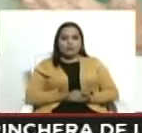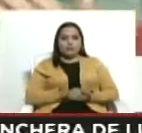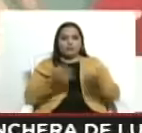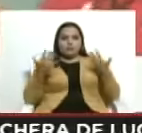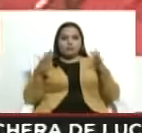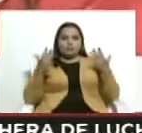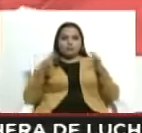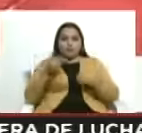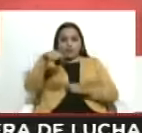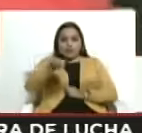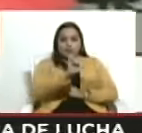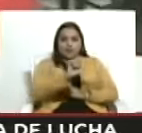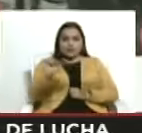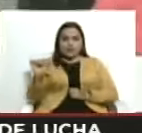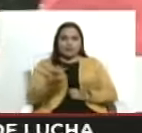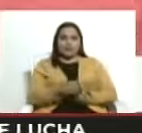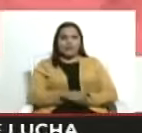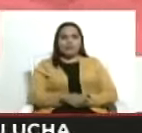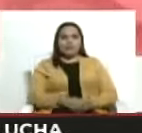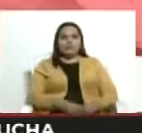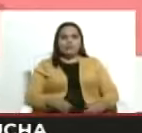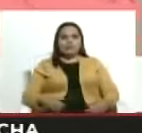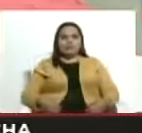en esta semana, ¿ves?